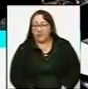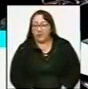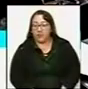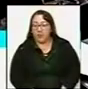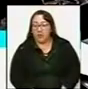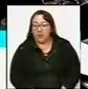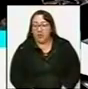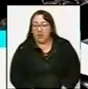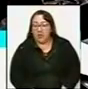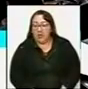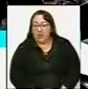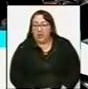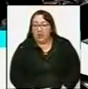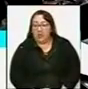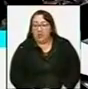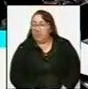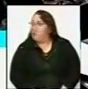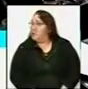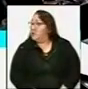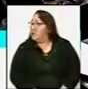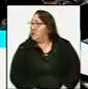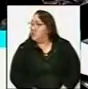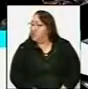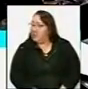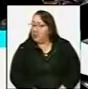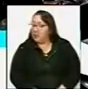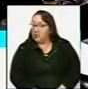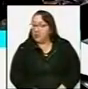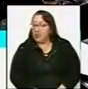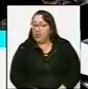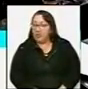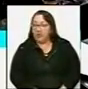Congresista, pero antes de eso, subsanemos el tema del D.